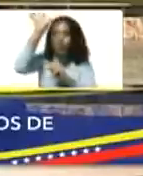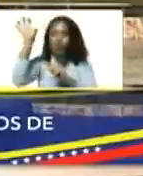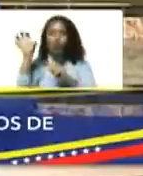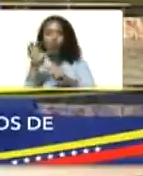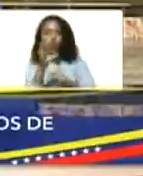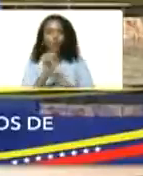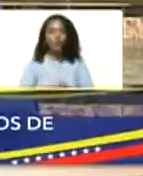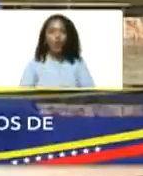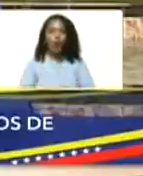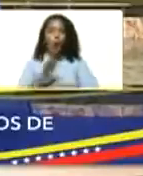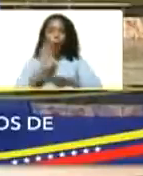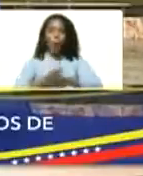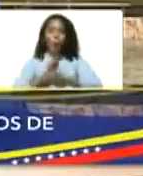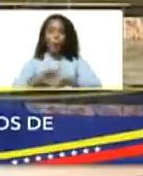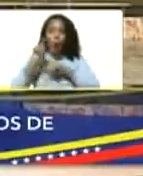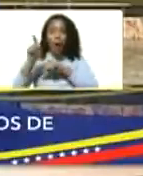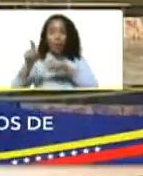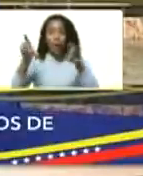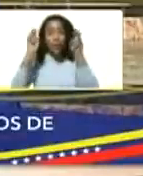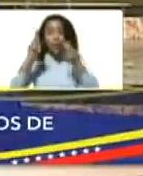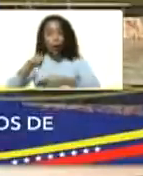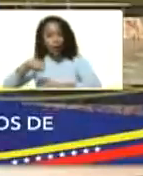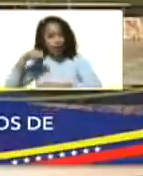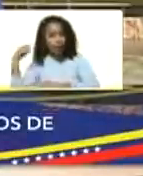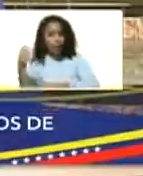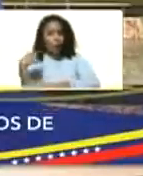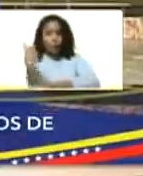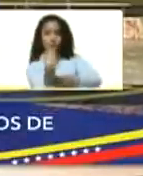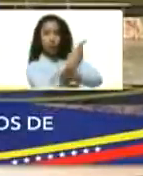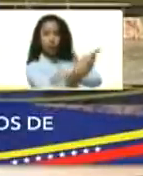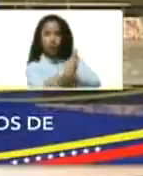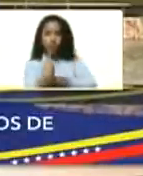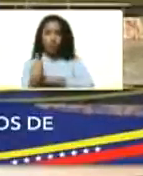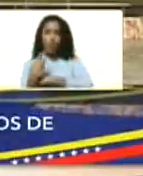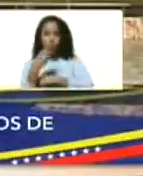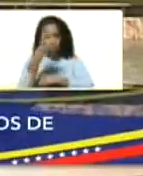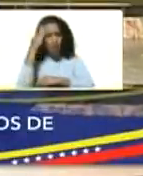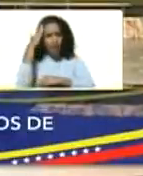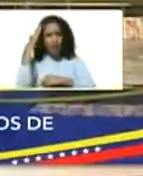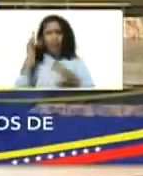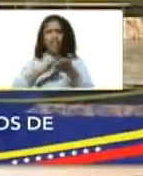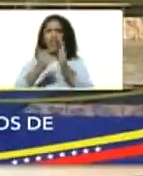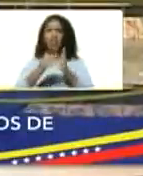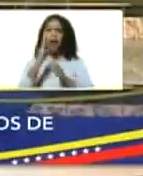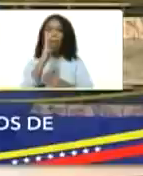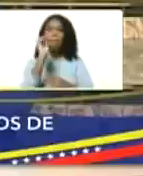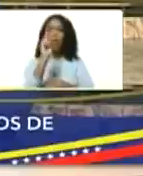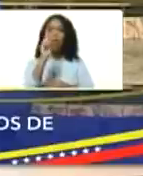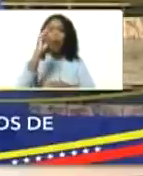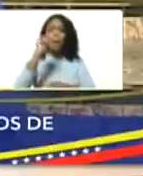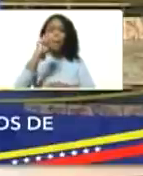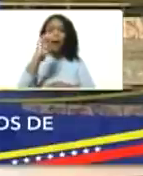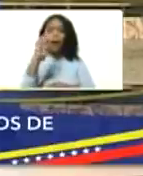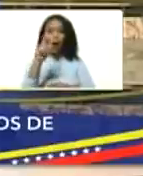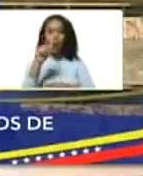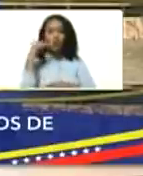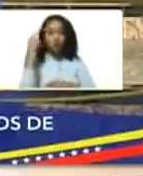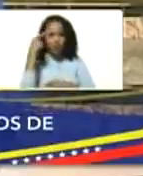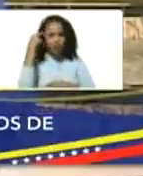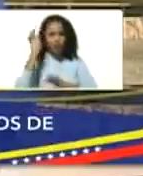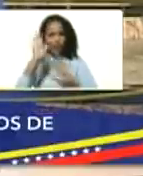por eso es el factor boomerang de sanz que es un boomerang ustedes han lanzado un boomerang